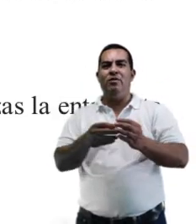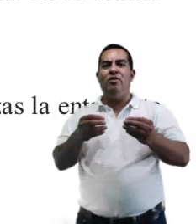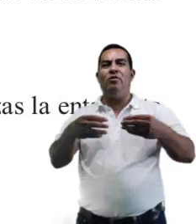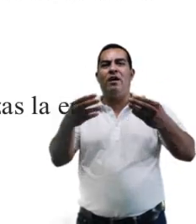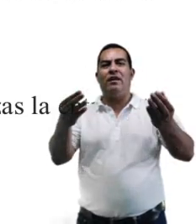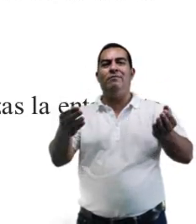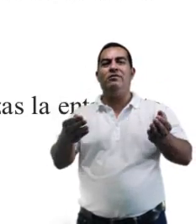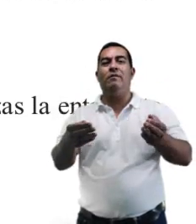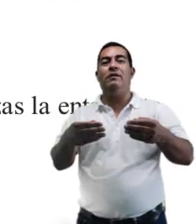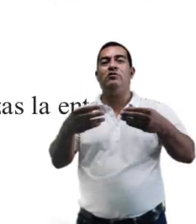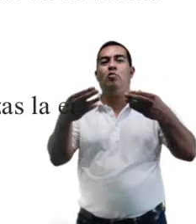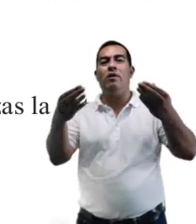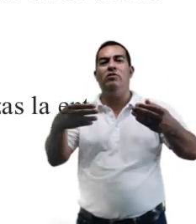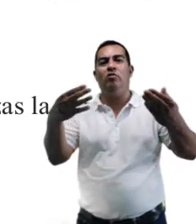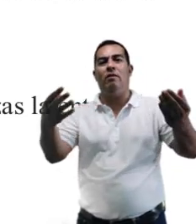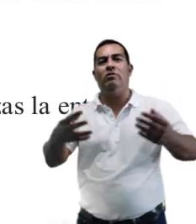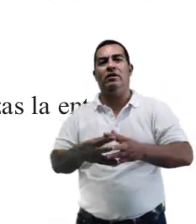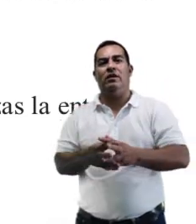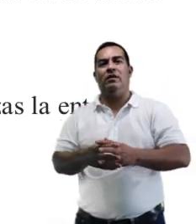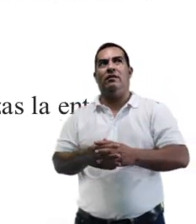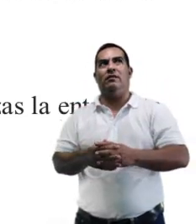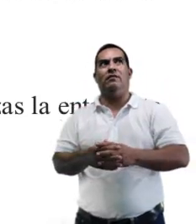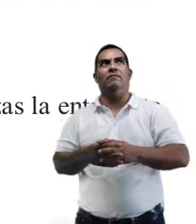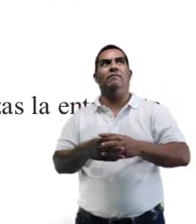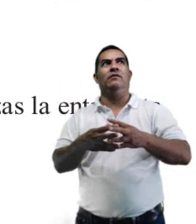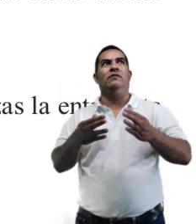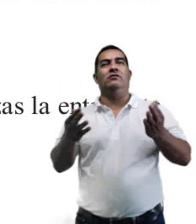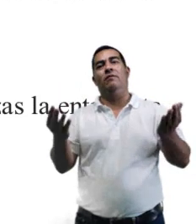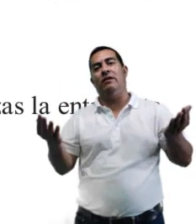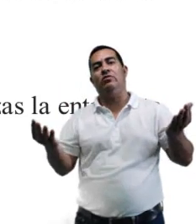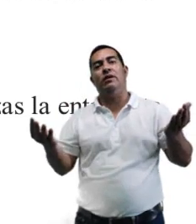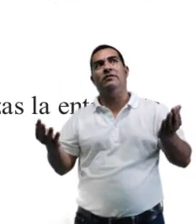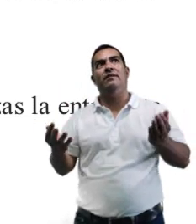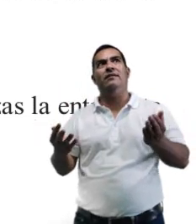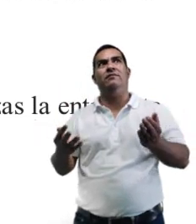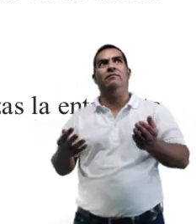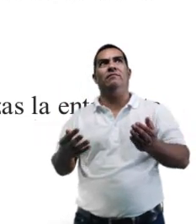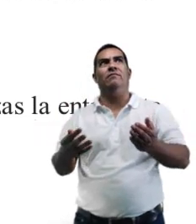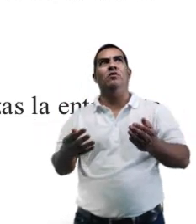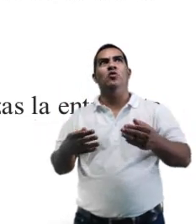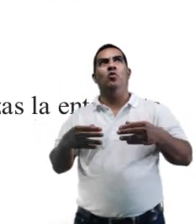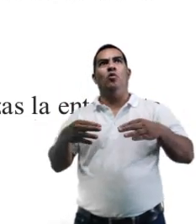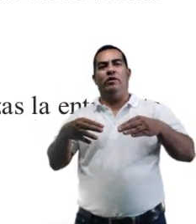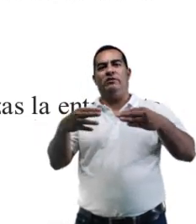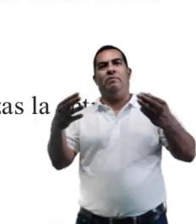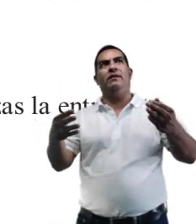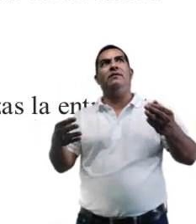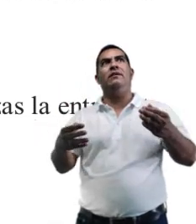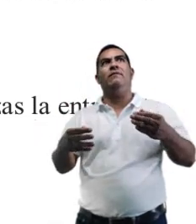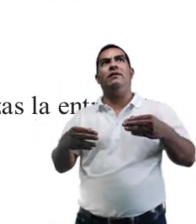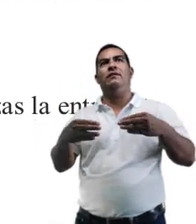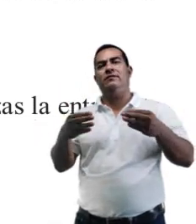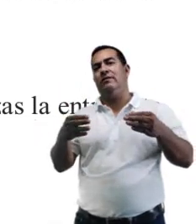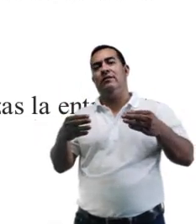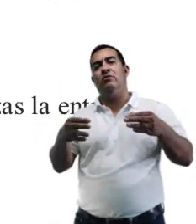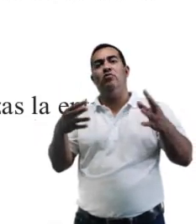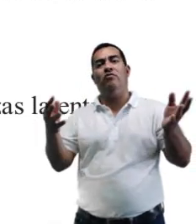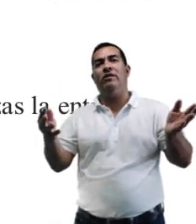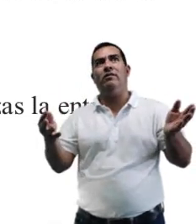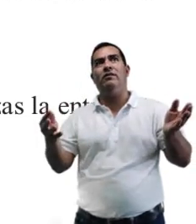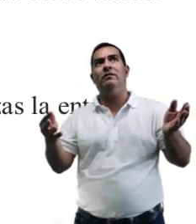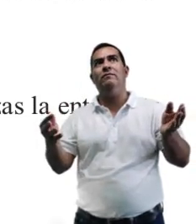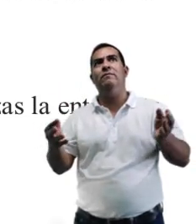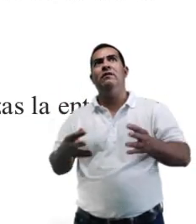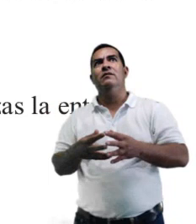empleo, lo que queremos saber es cuánto vamos a ganar. Saber sobre el salario. O esperan que vayas a aceptar